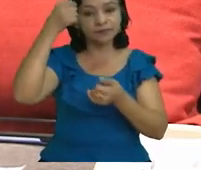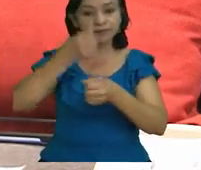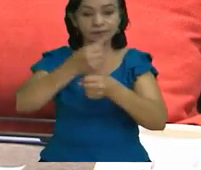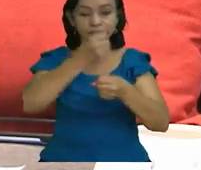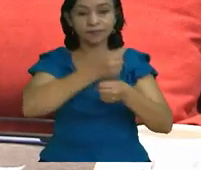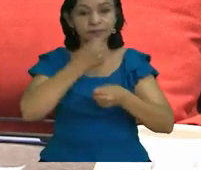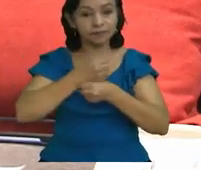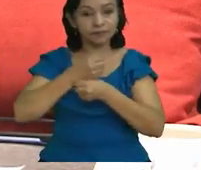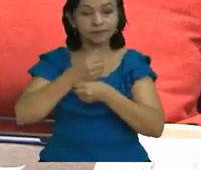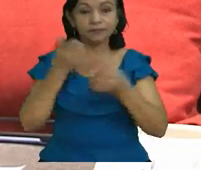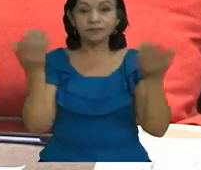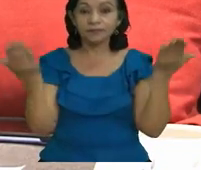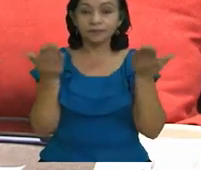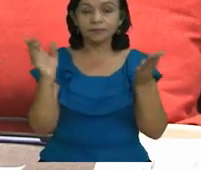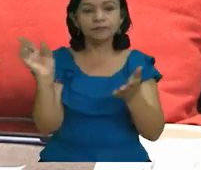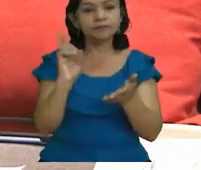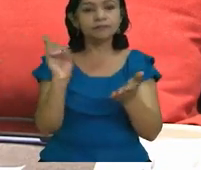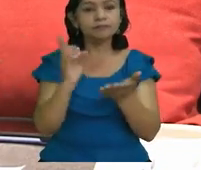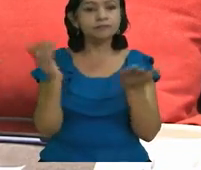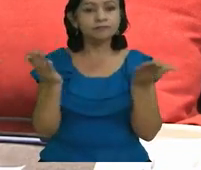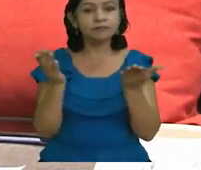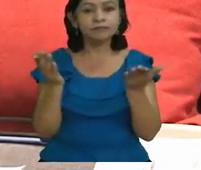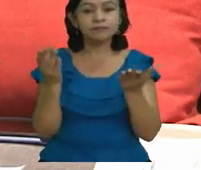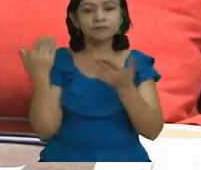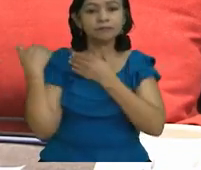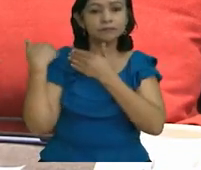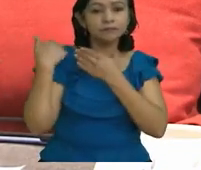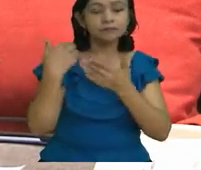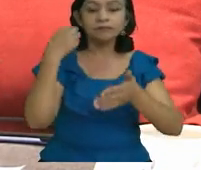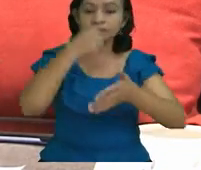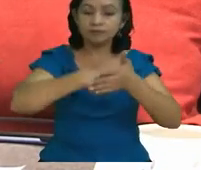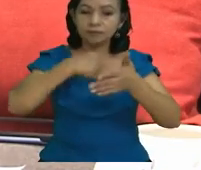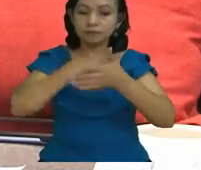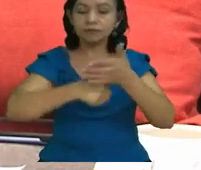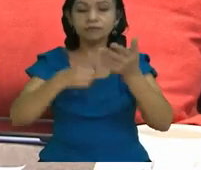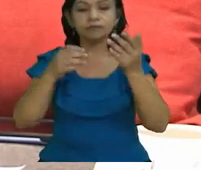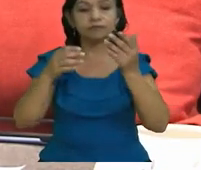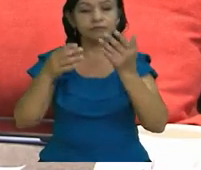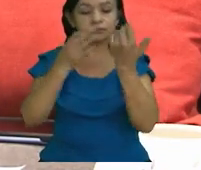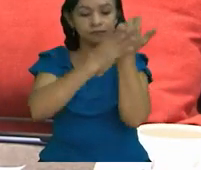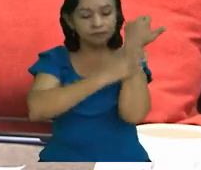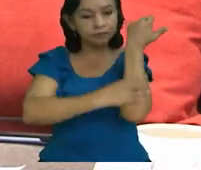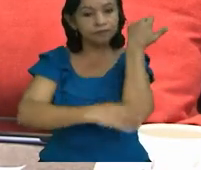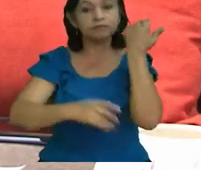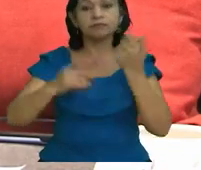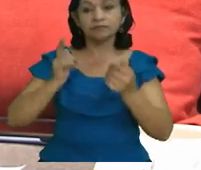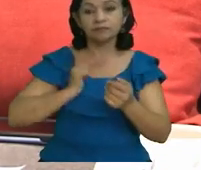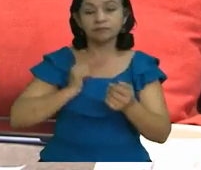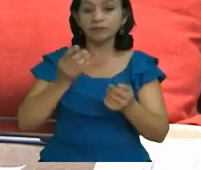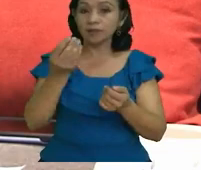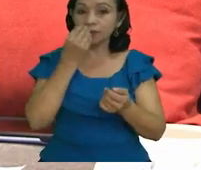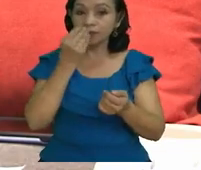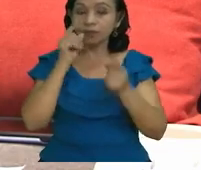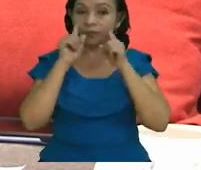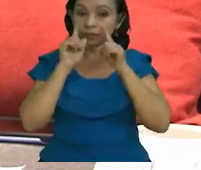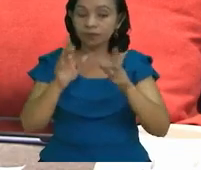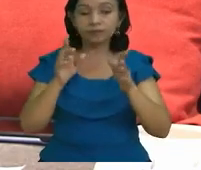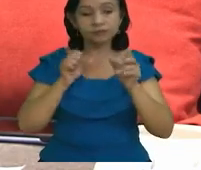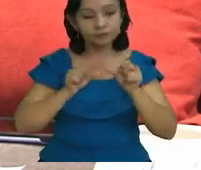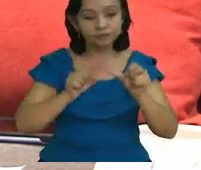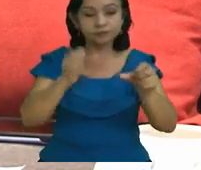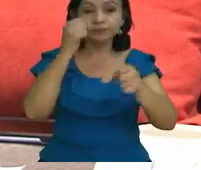trabajo tan arduo, donde la misión es la lucha contra la pobreza y garantizar la seguridad alimentaria. Así que